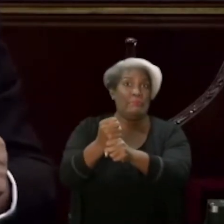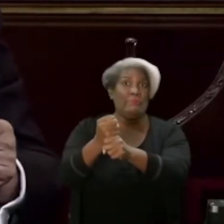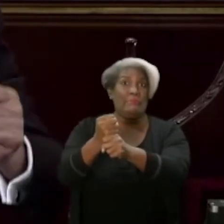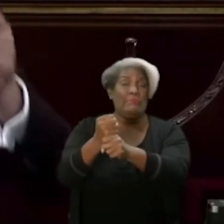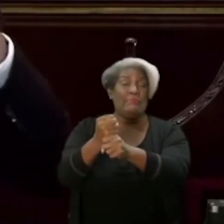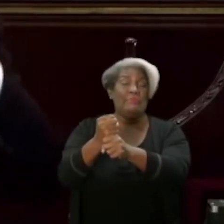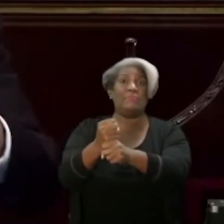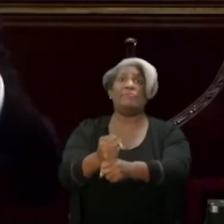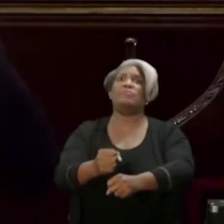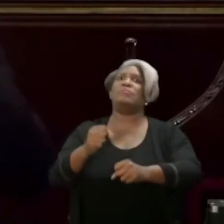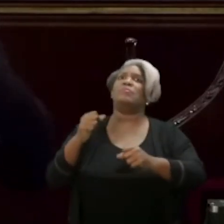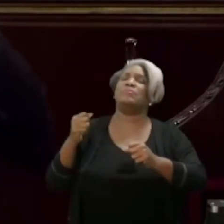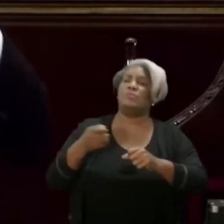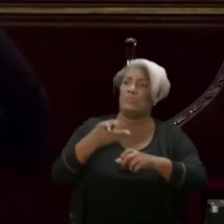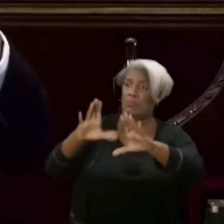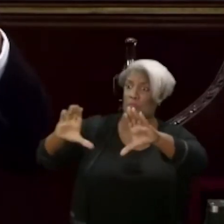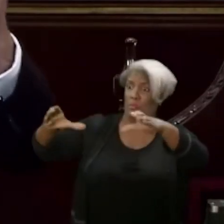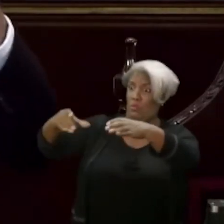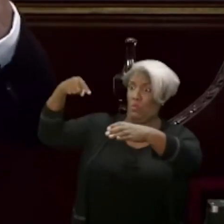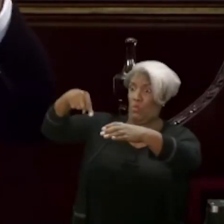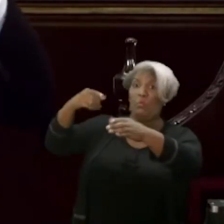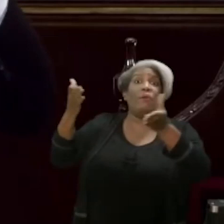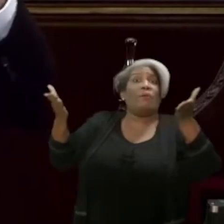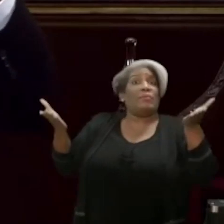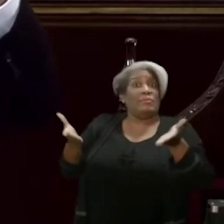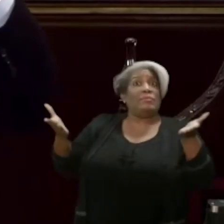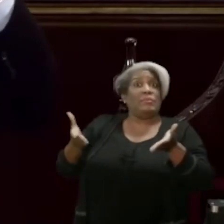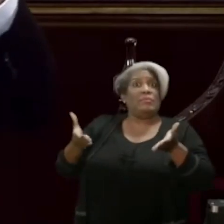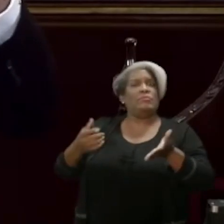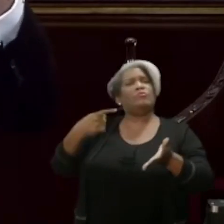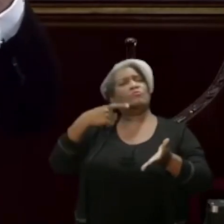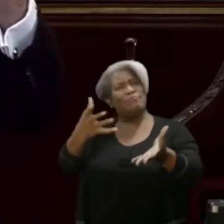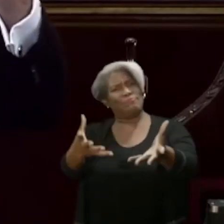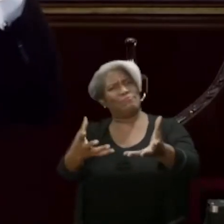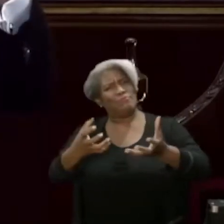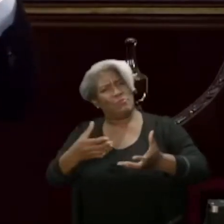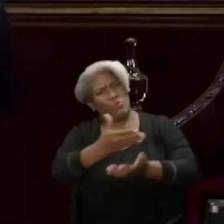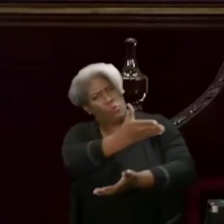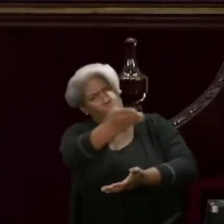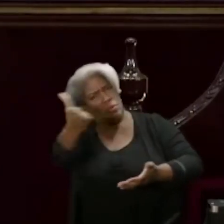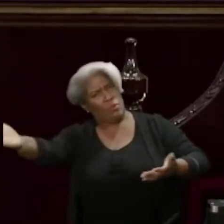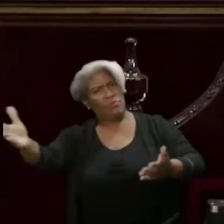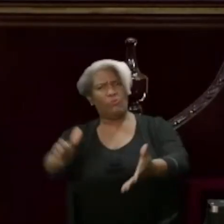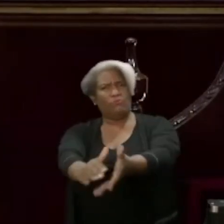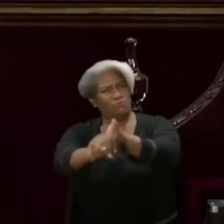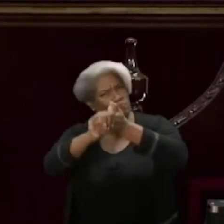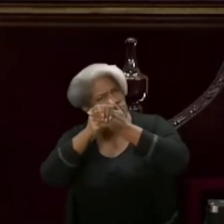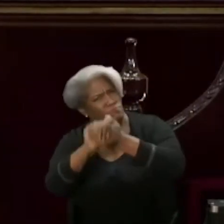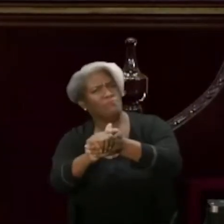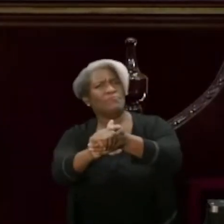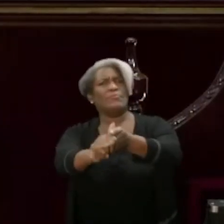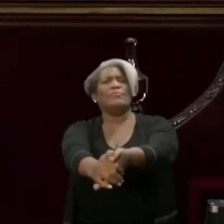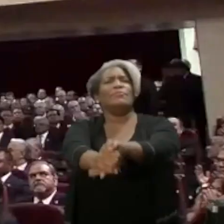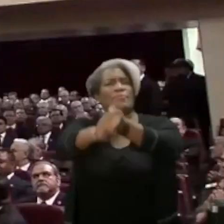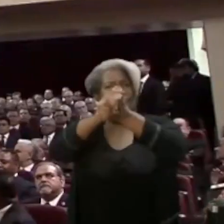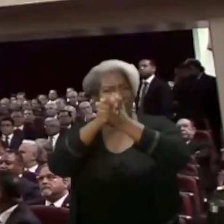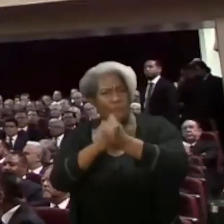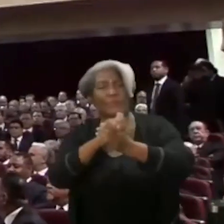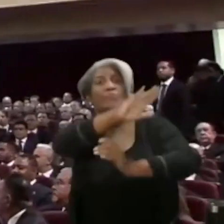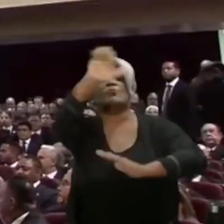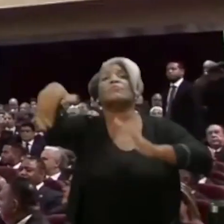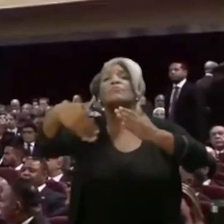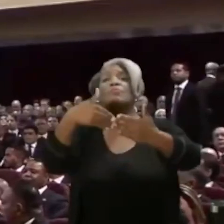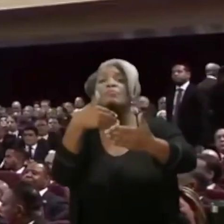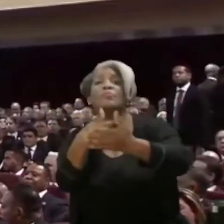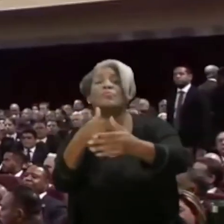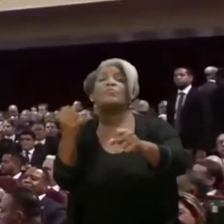guías. Algunos de ellos aquí presentes, a los que quiero mandar en ellos un saludo a todos